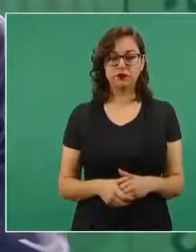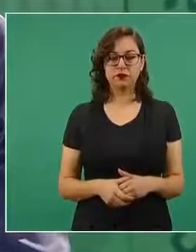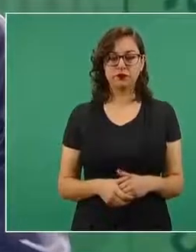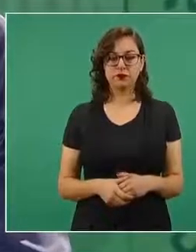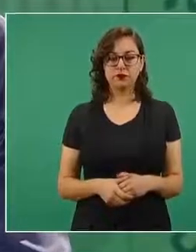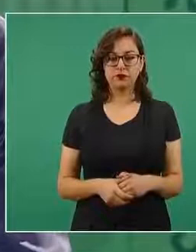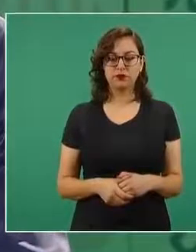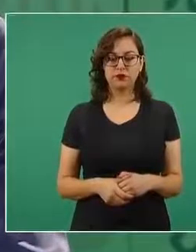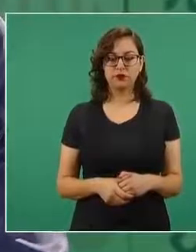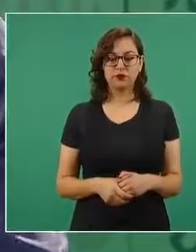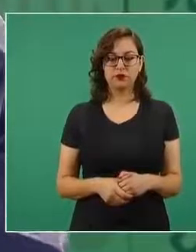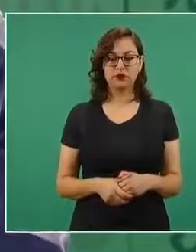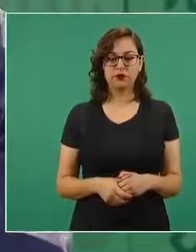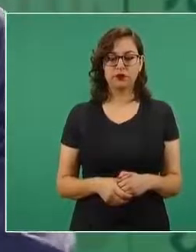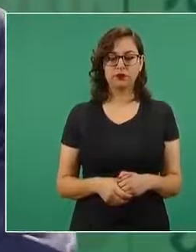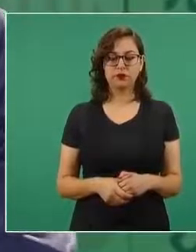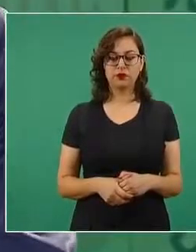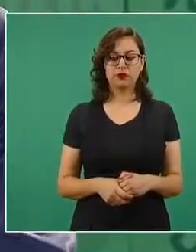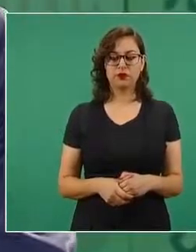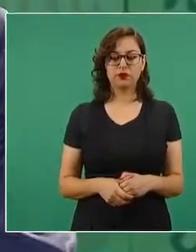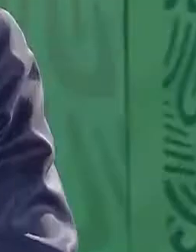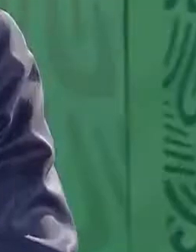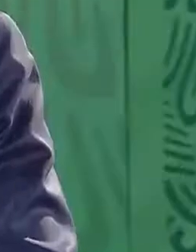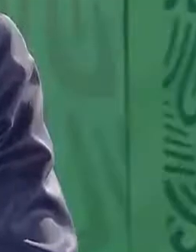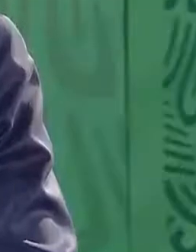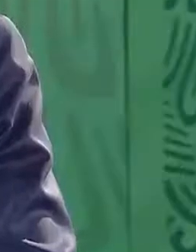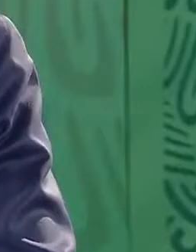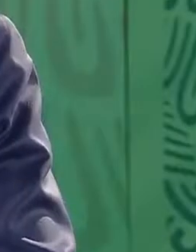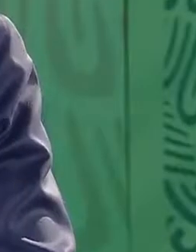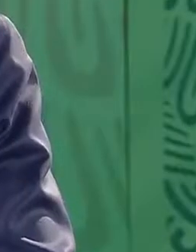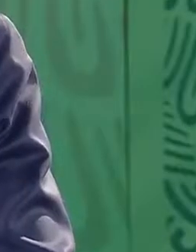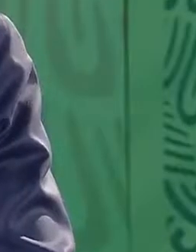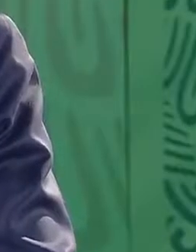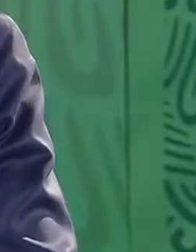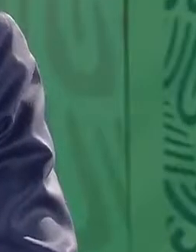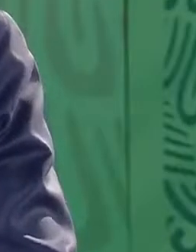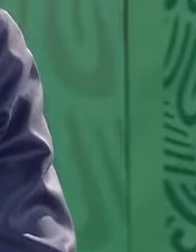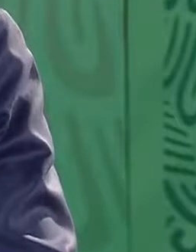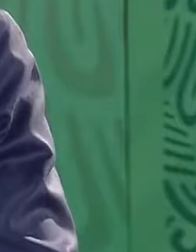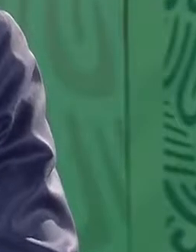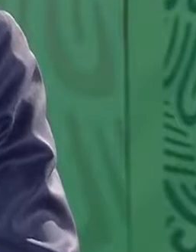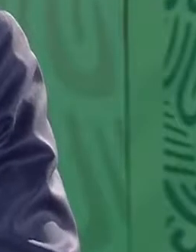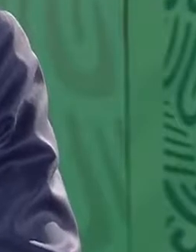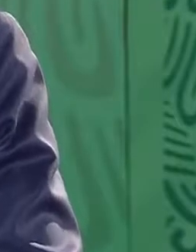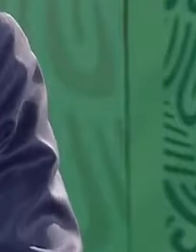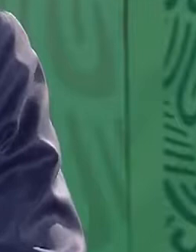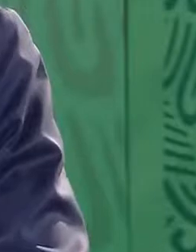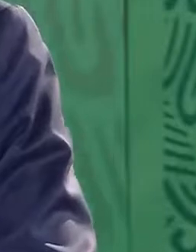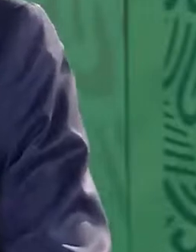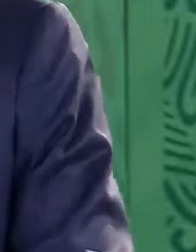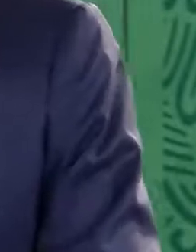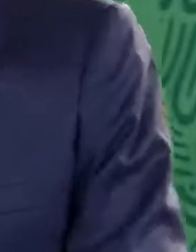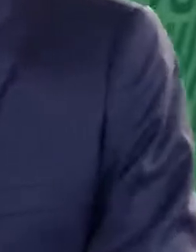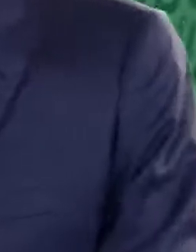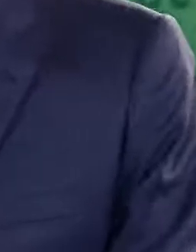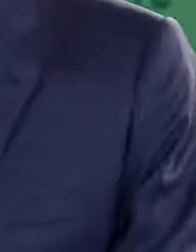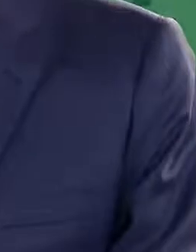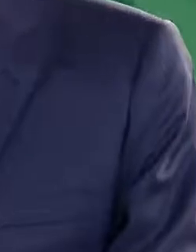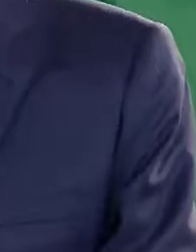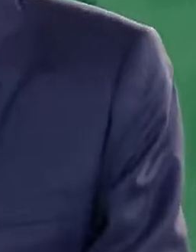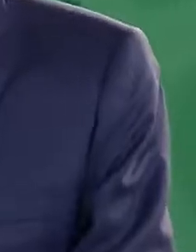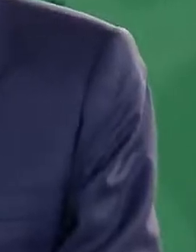Ayer los voceros del conservadurismo se rasgaban las vestiduras porque la Fiscalía